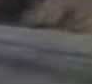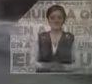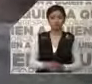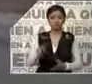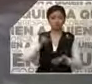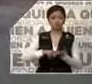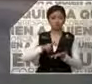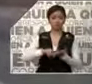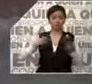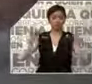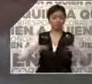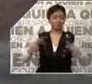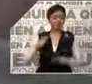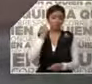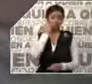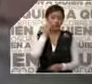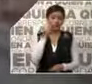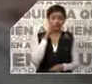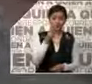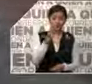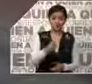Me Vale Grillo.